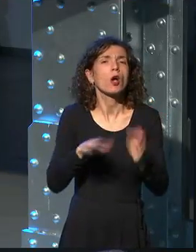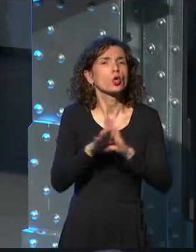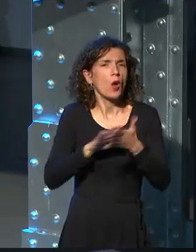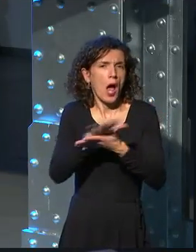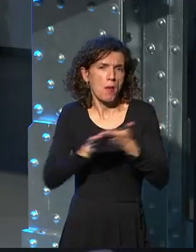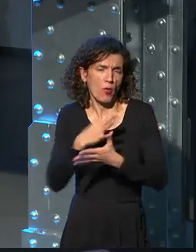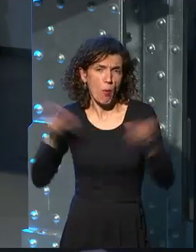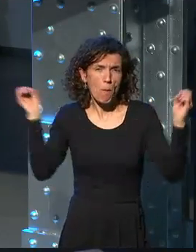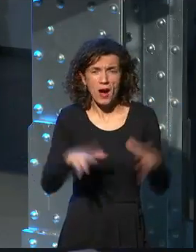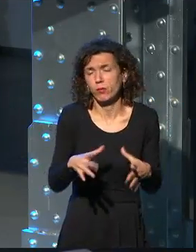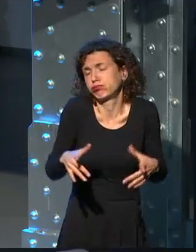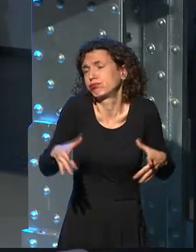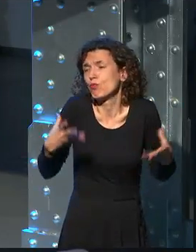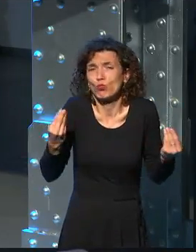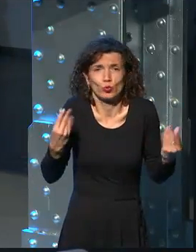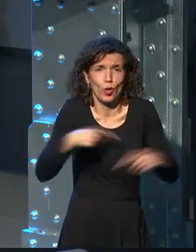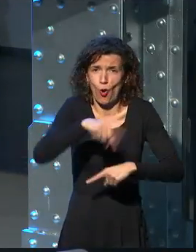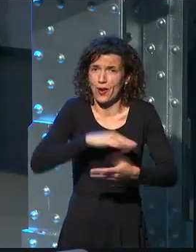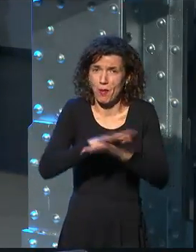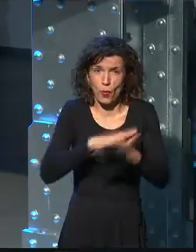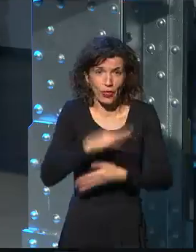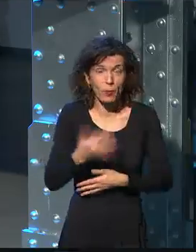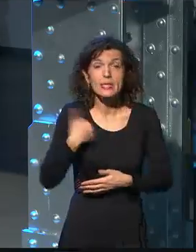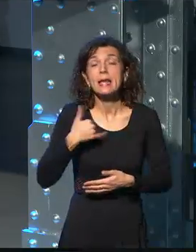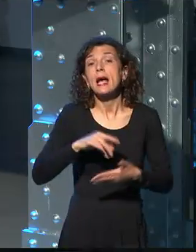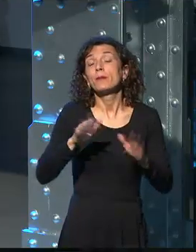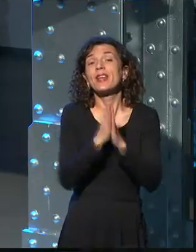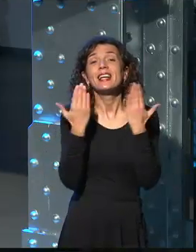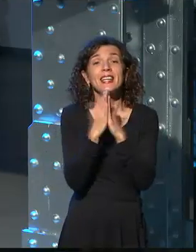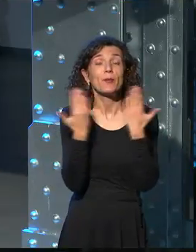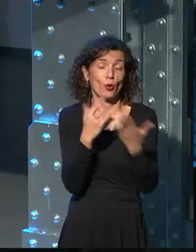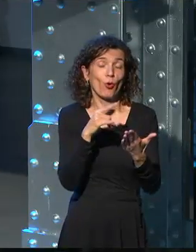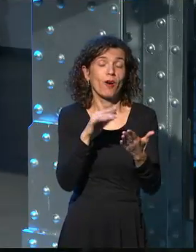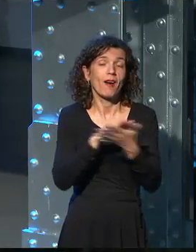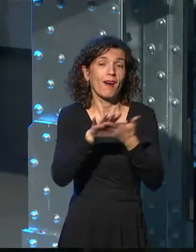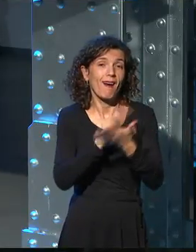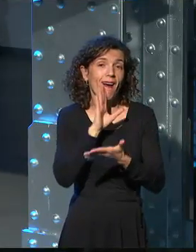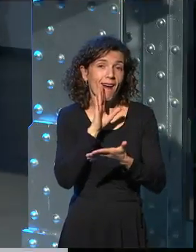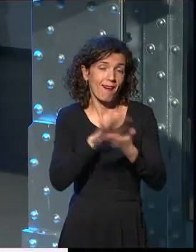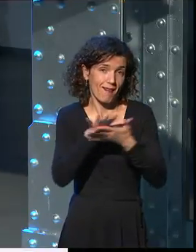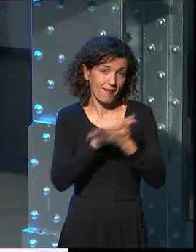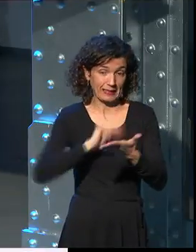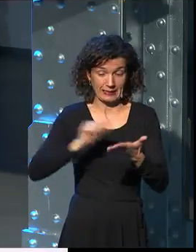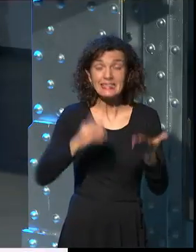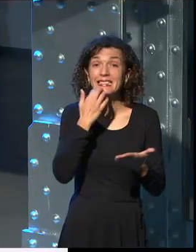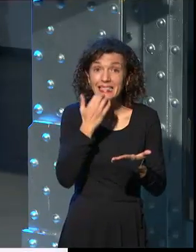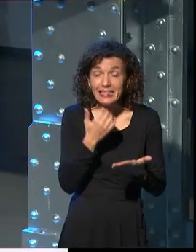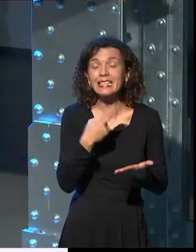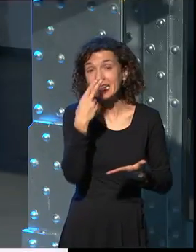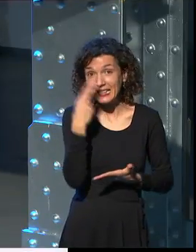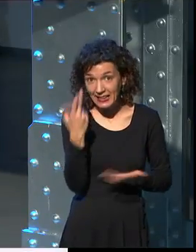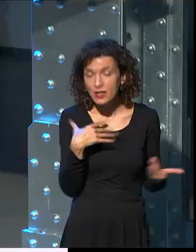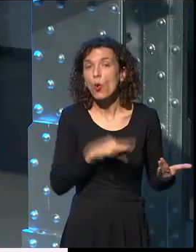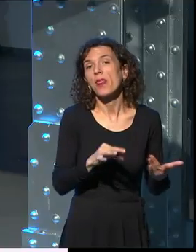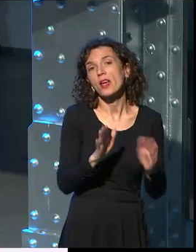seguir hablando de la magia durante mucho tiempo. Hemos escrito un libro sobre el tema y si os interesa, pues